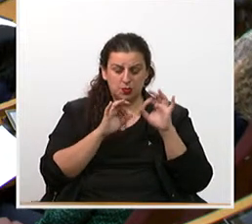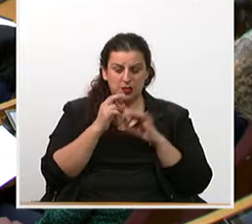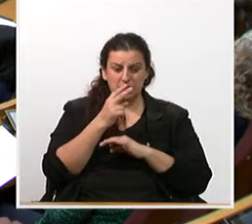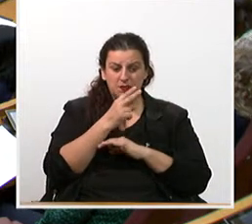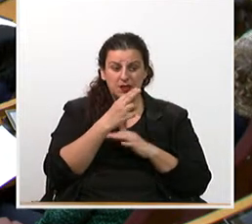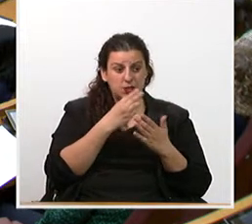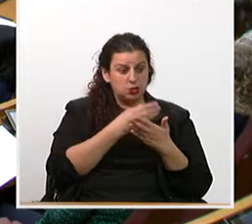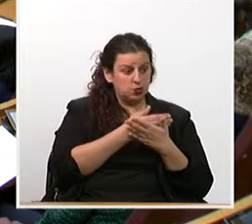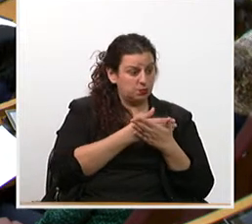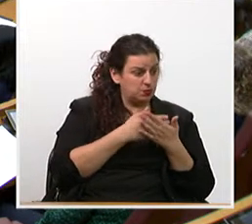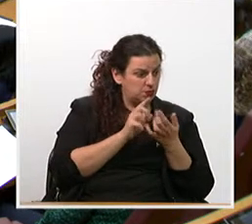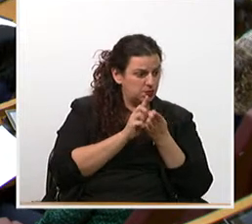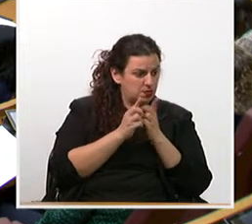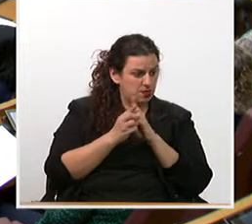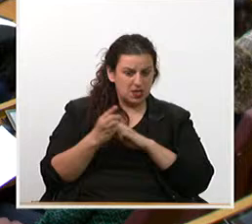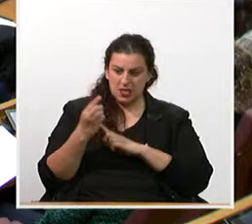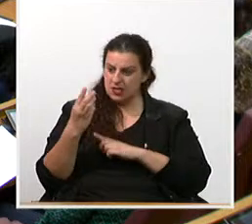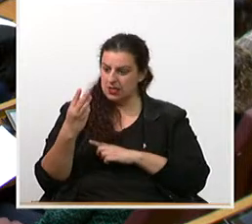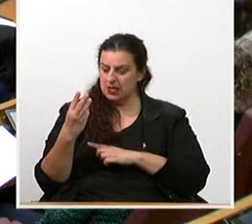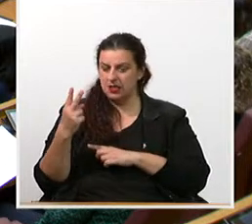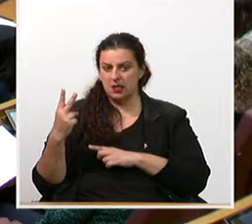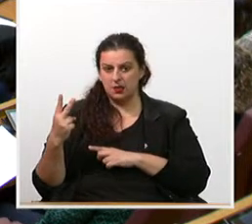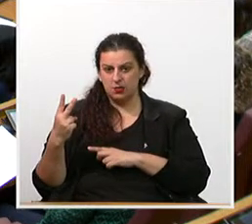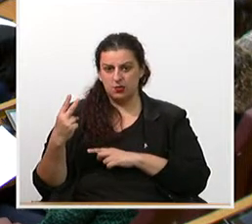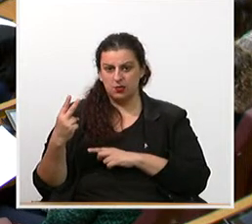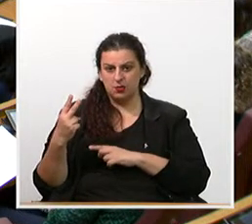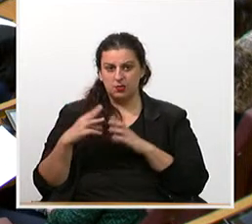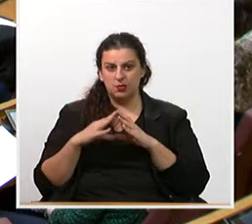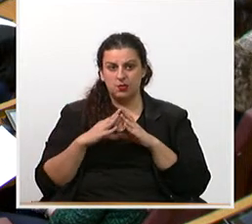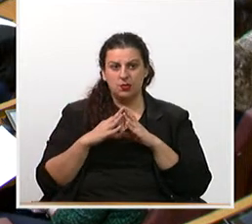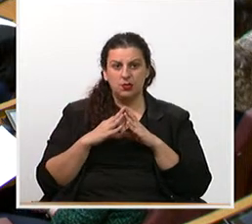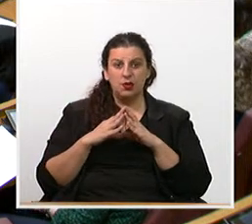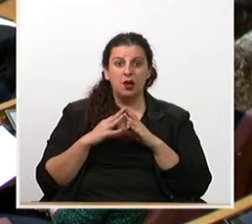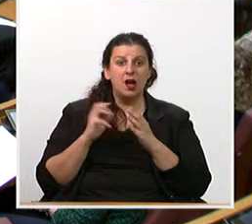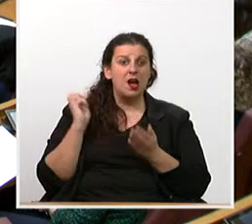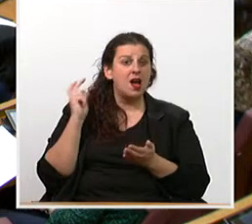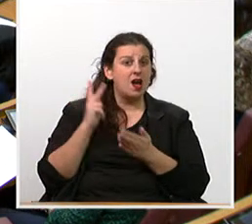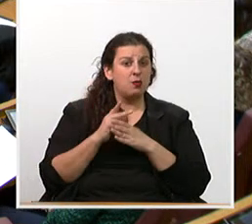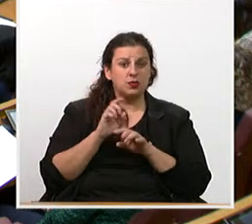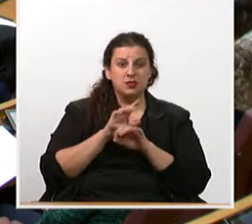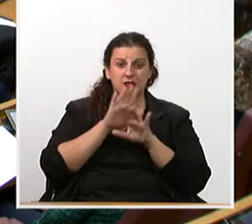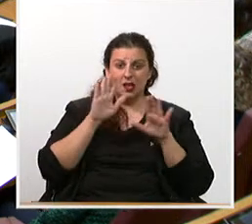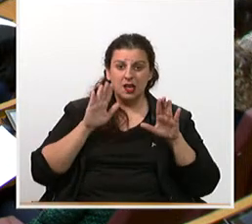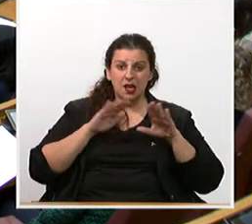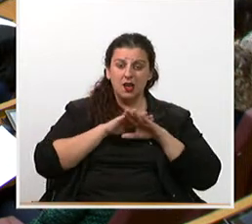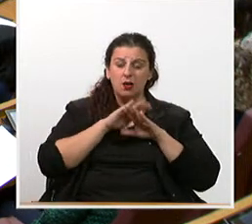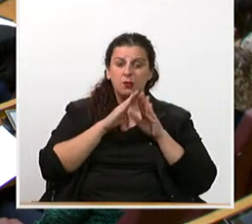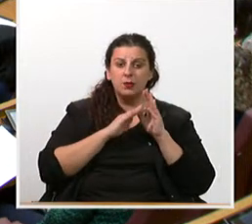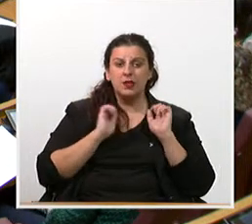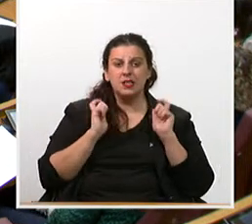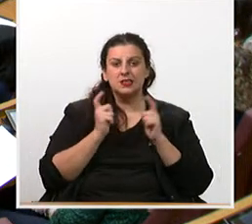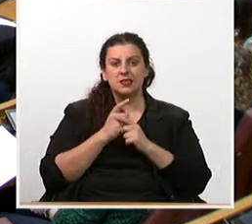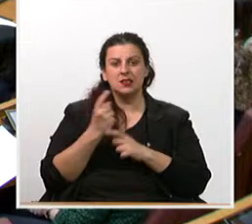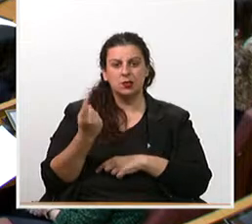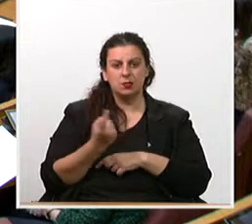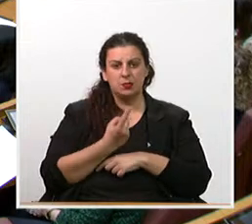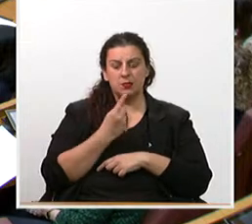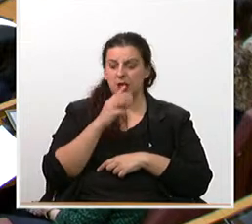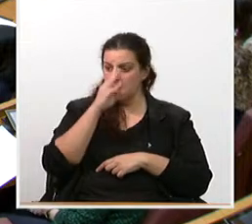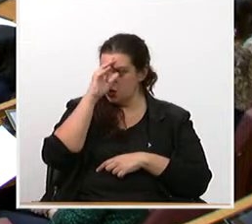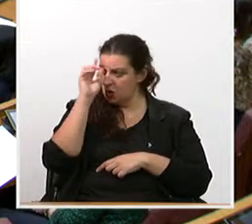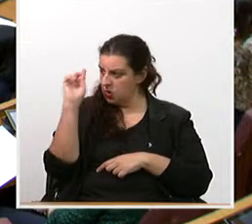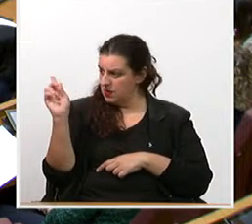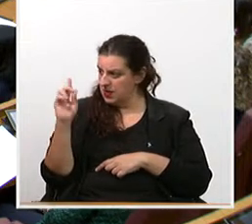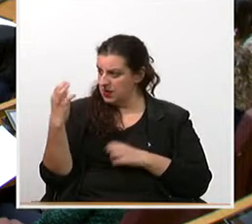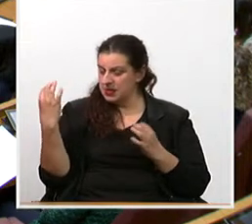perdón a 32 una apuesta Clara del consell por apoyar al sector primario no olvidemos tampoco que